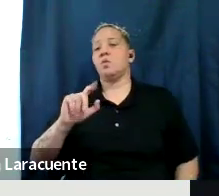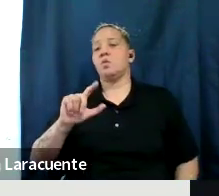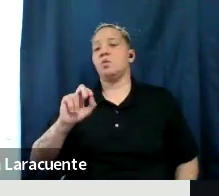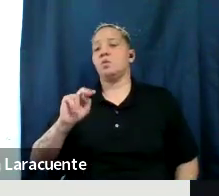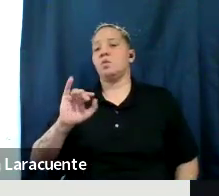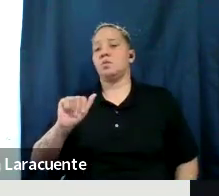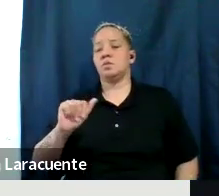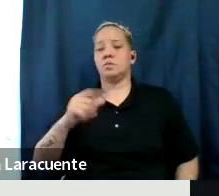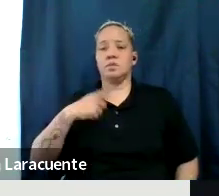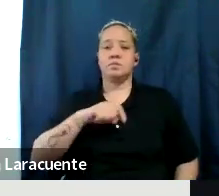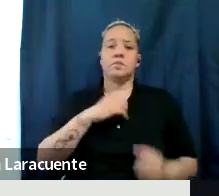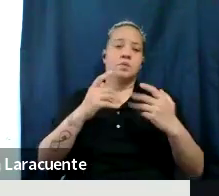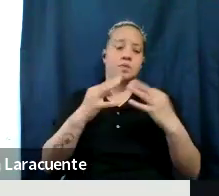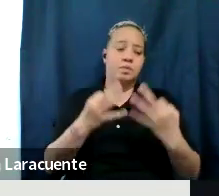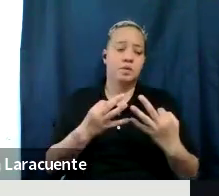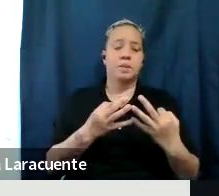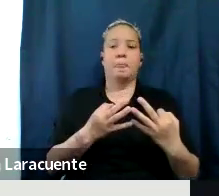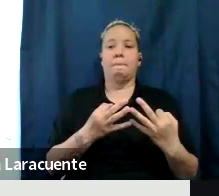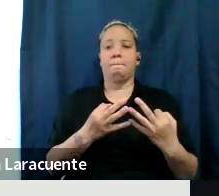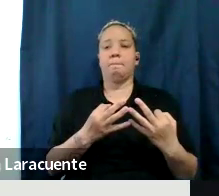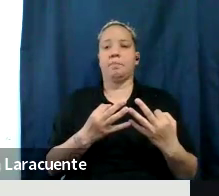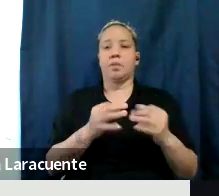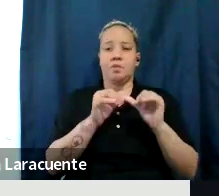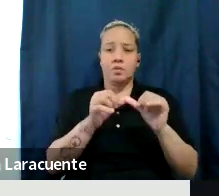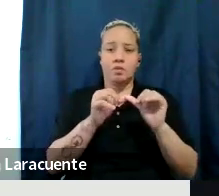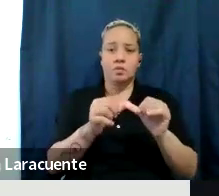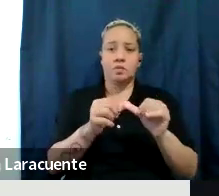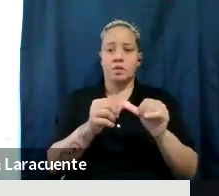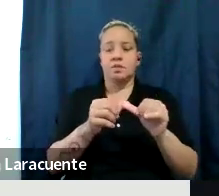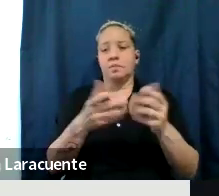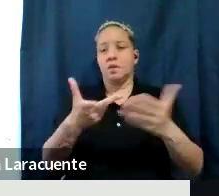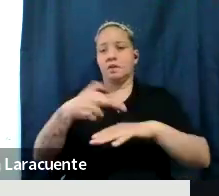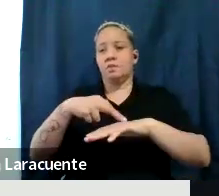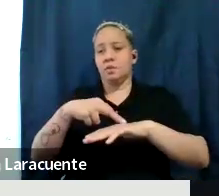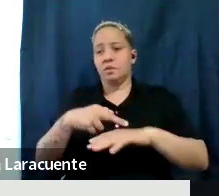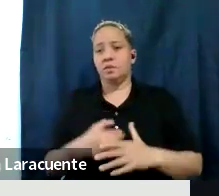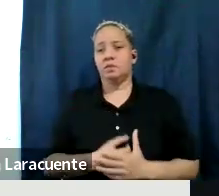familias principales, que hoy en día los familiares siguen estando en la isla,